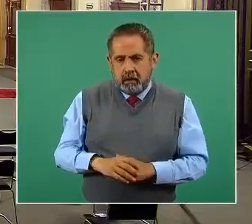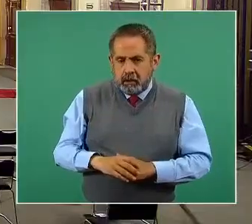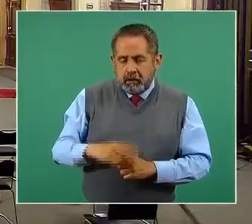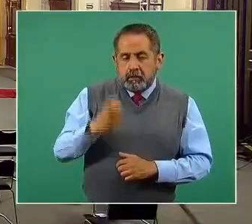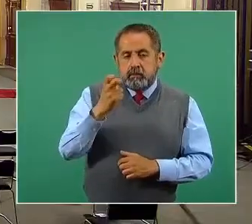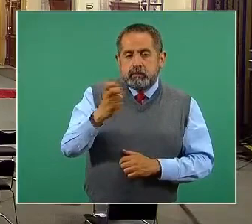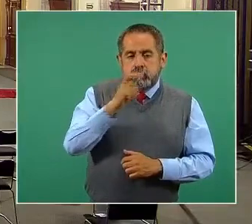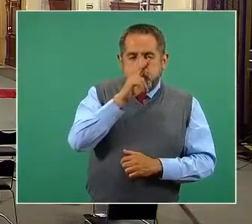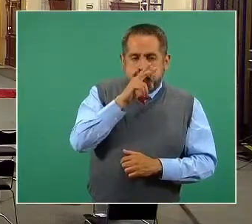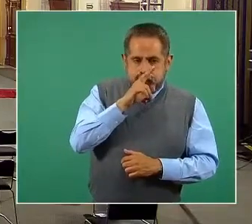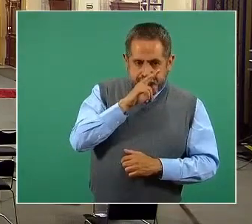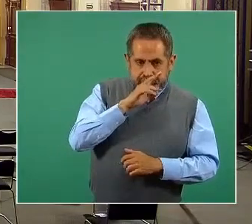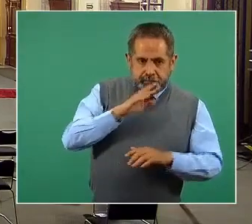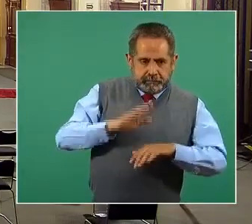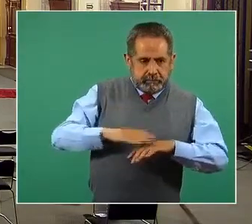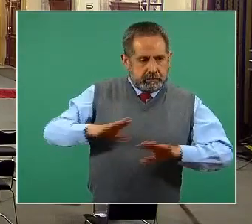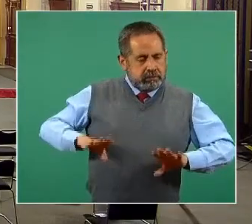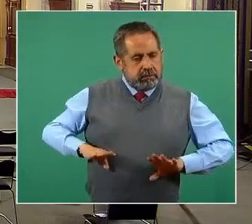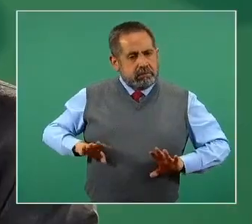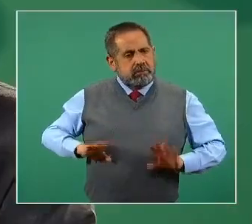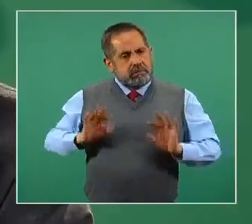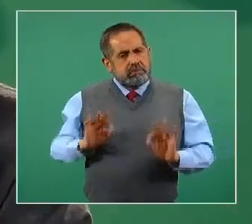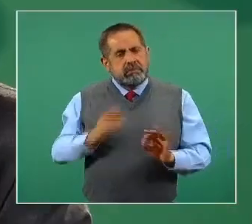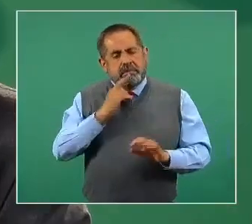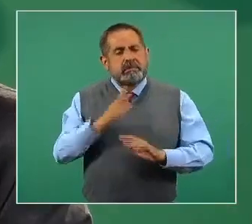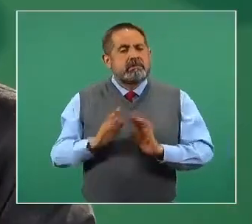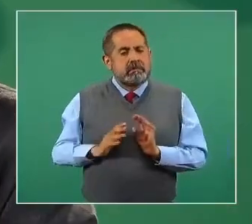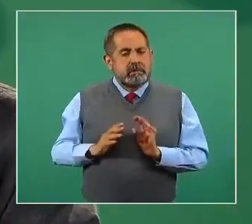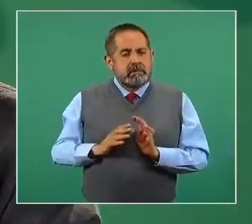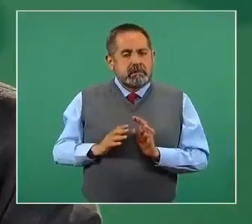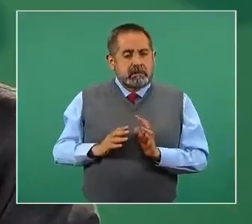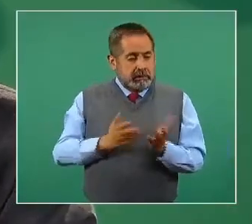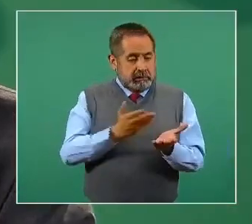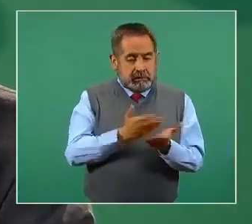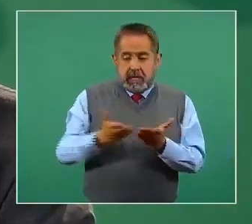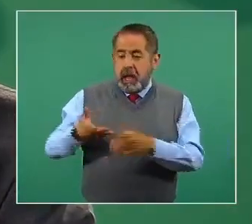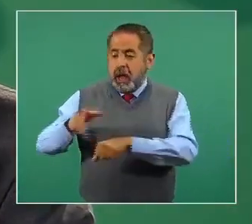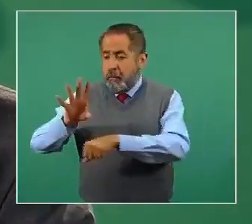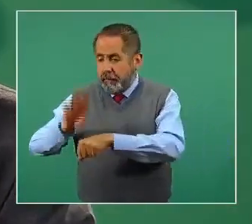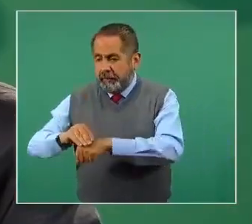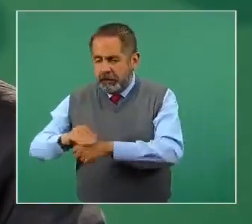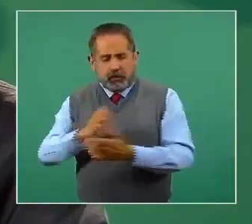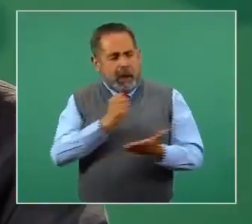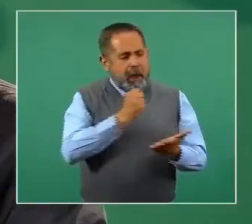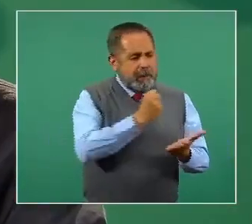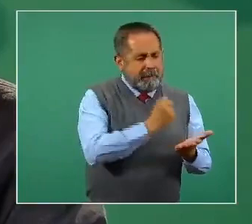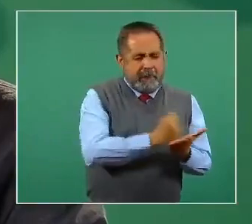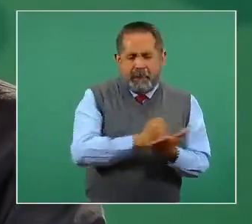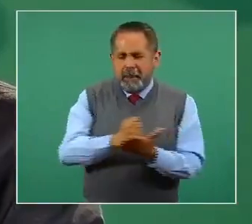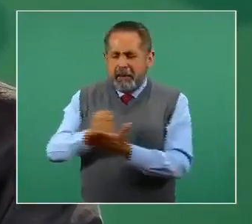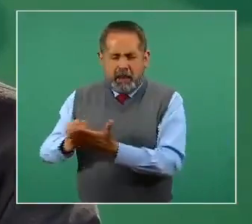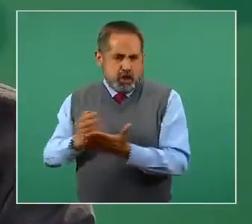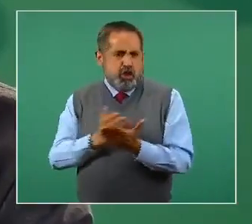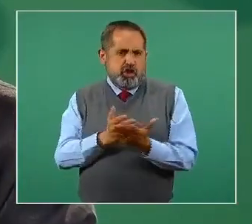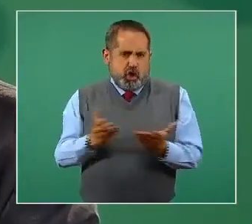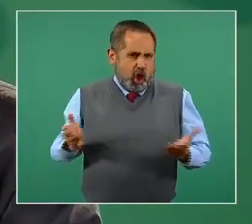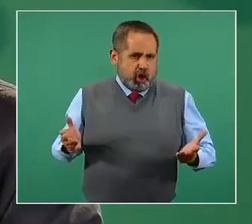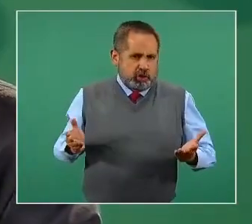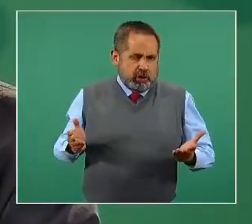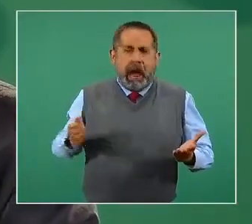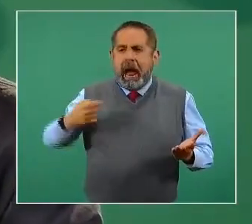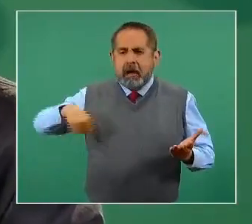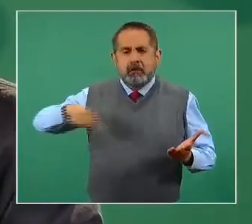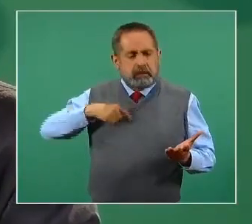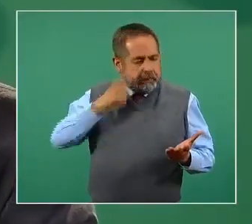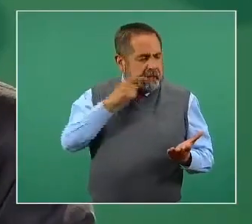es mejor, es más conveniente tener el repertorio de autorizaciones sanitarias siempre, absolutamente